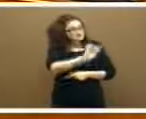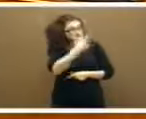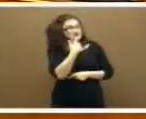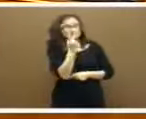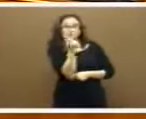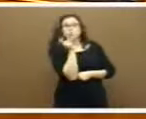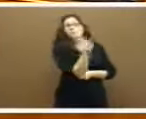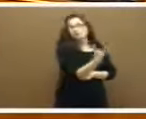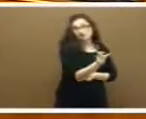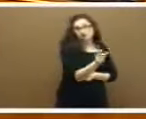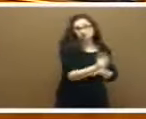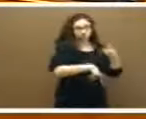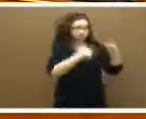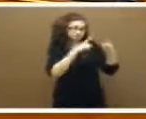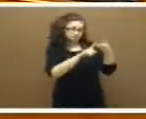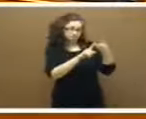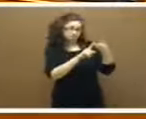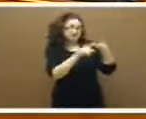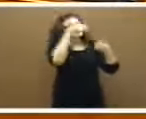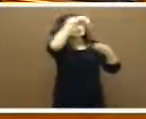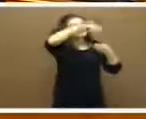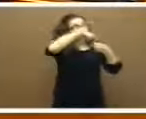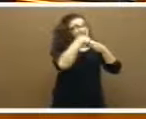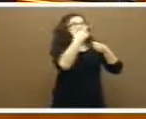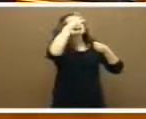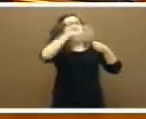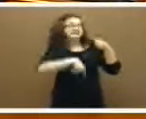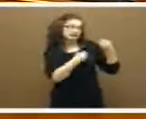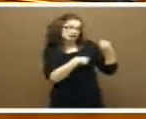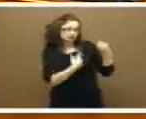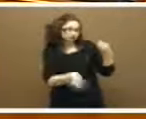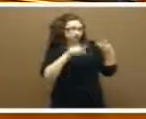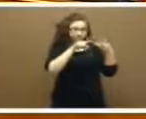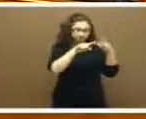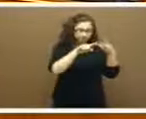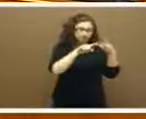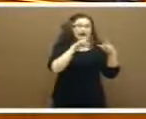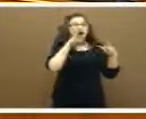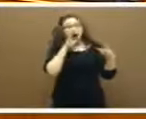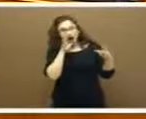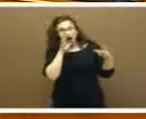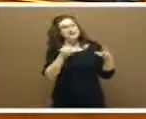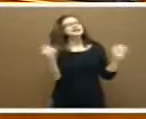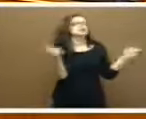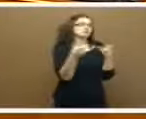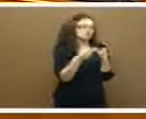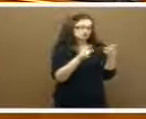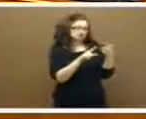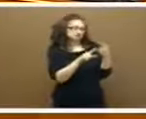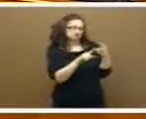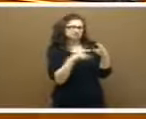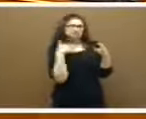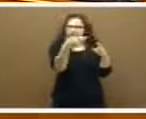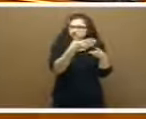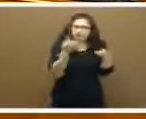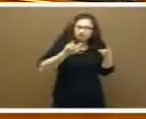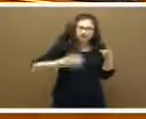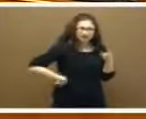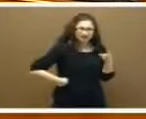cuantía, más tarde la composición de la comisión mixta. Ahora las reuniones. ¿Qué será lo